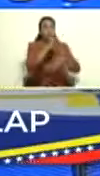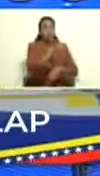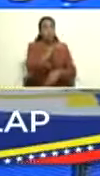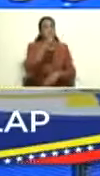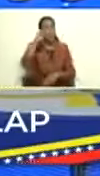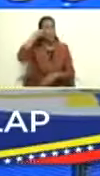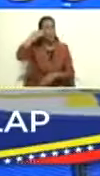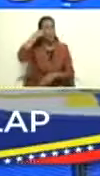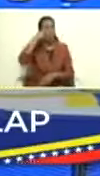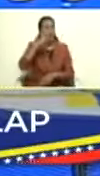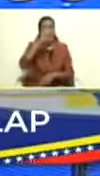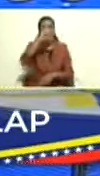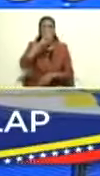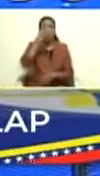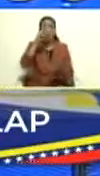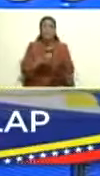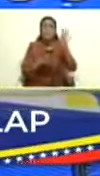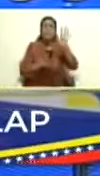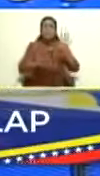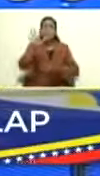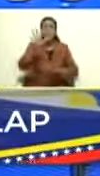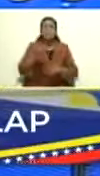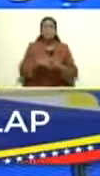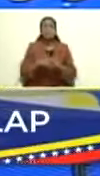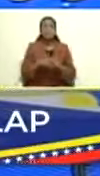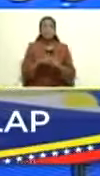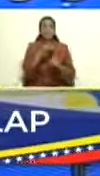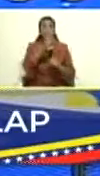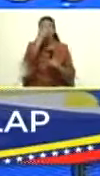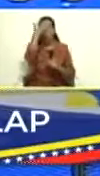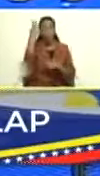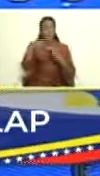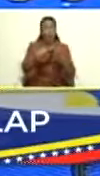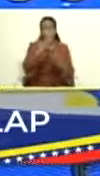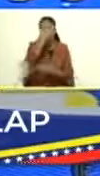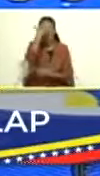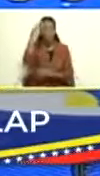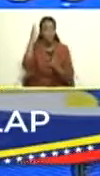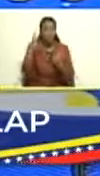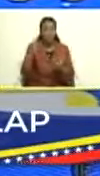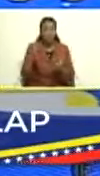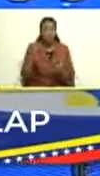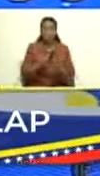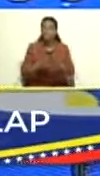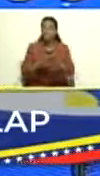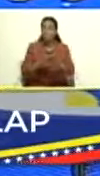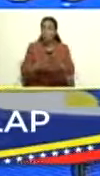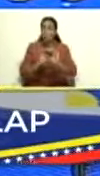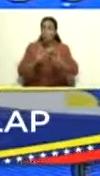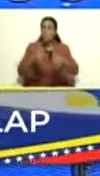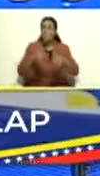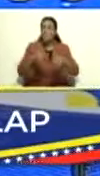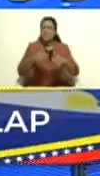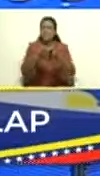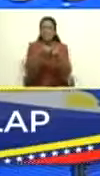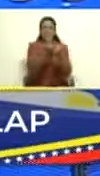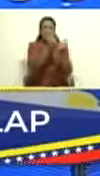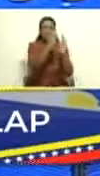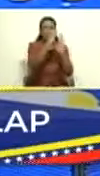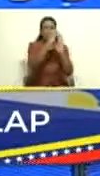Recuerden el 2015. No se nos puede olvidar, comenzó la guerra